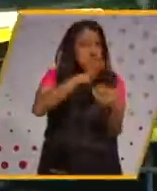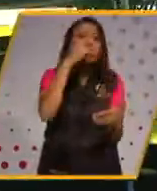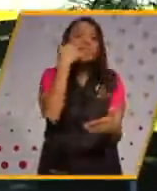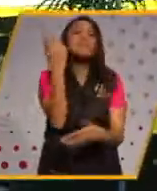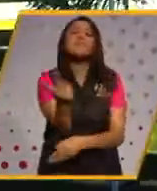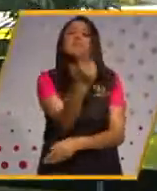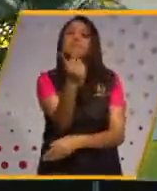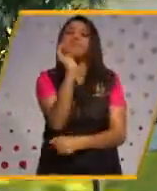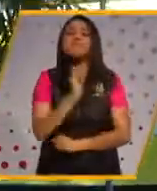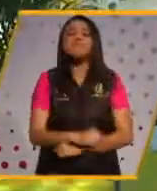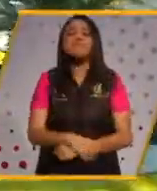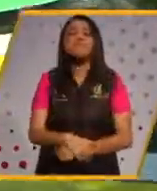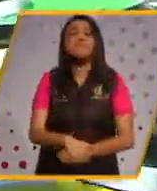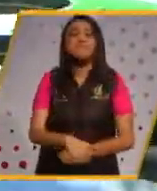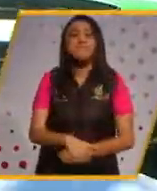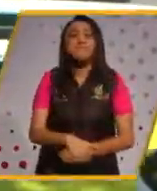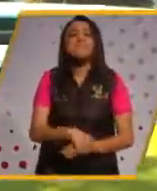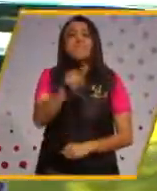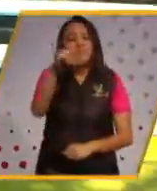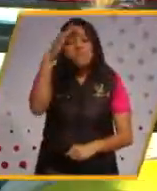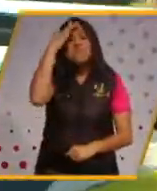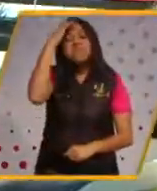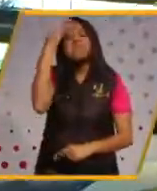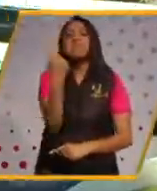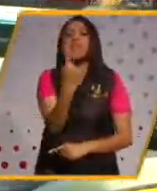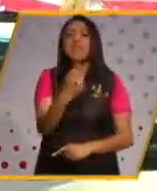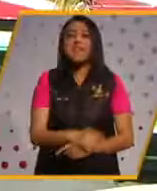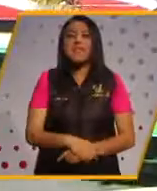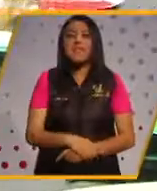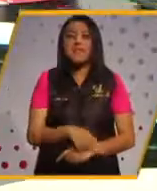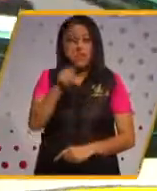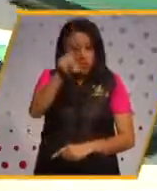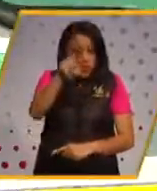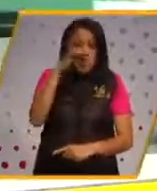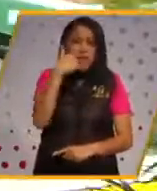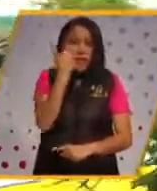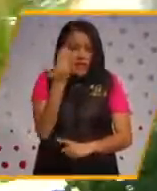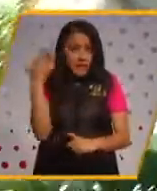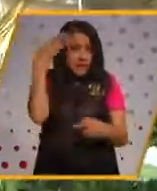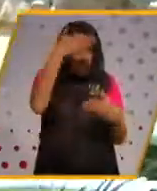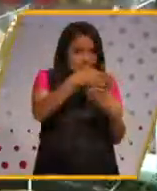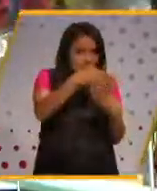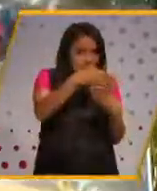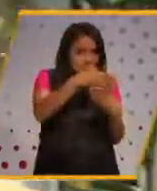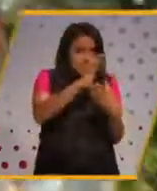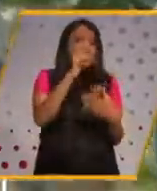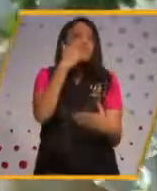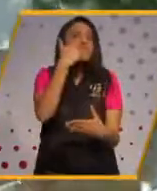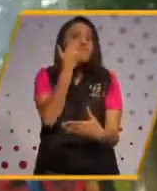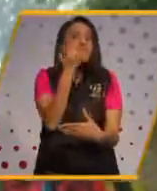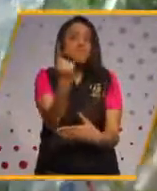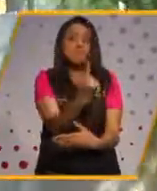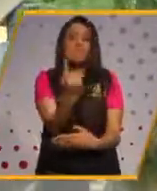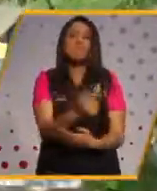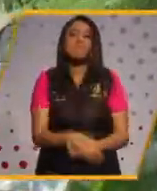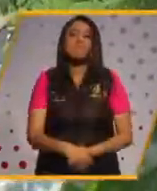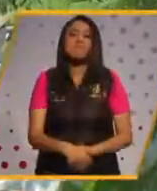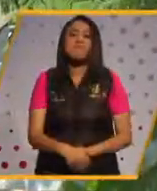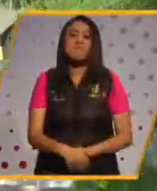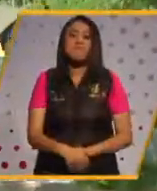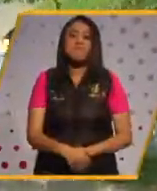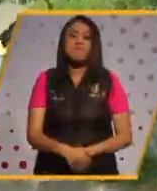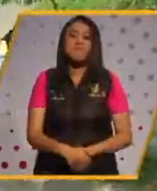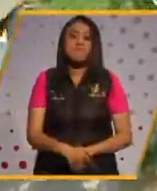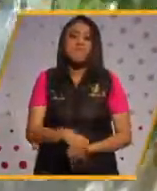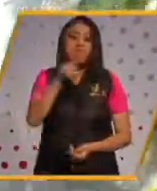dijo como lo ve juste se atrevería entra a este cubo usted tendría la posibilidad